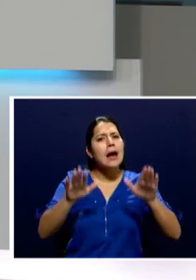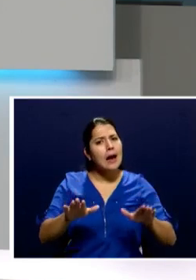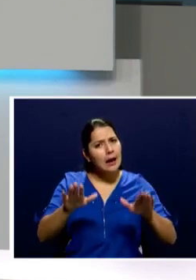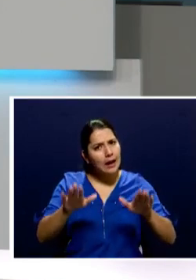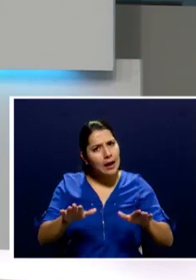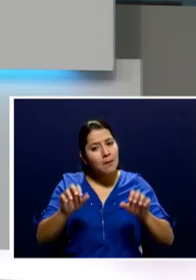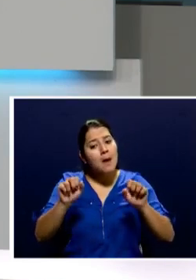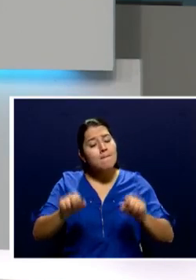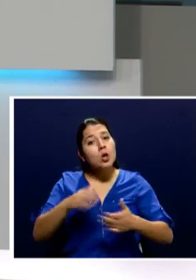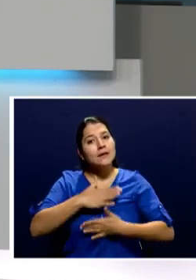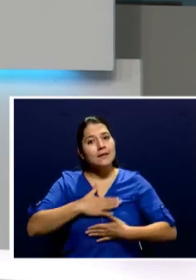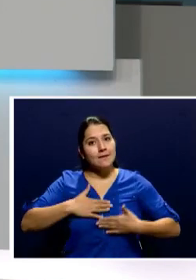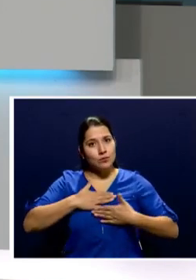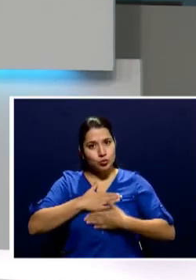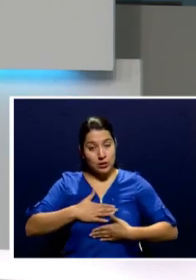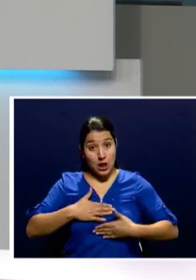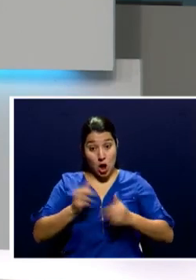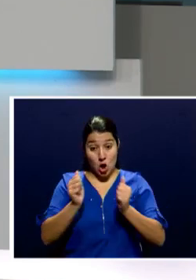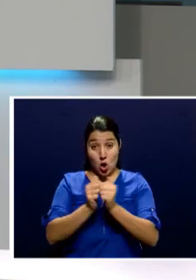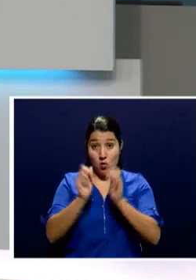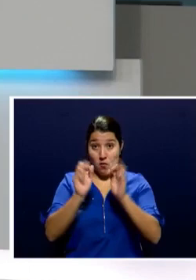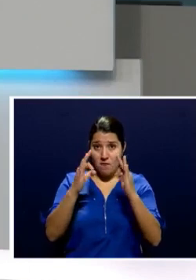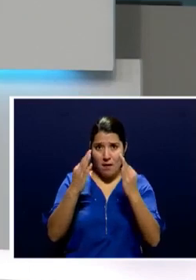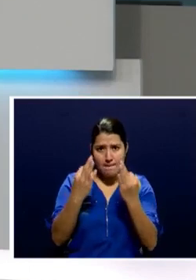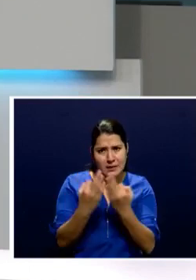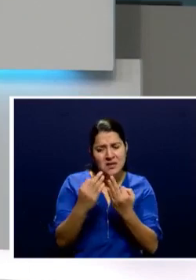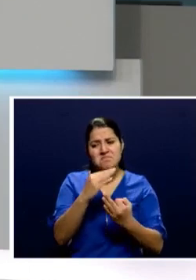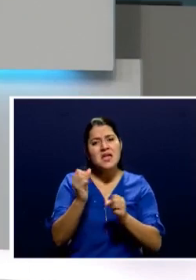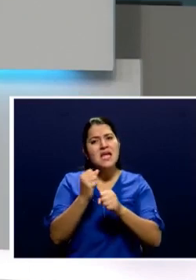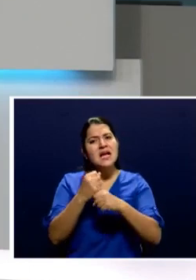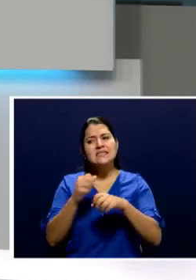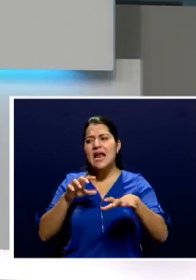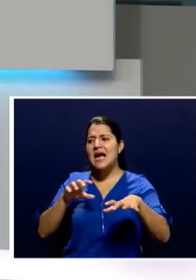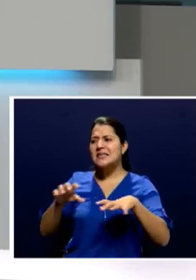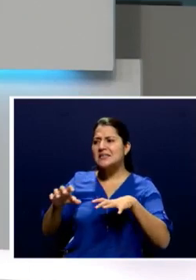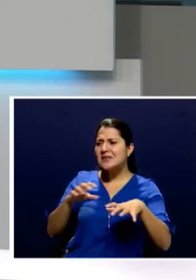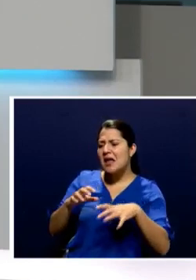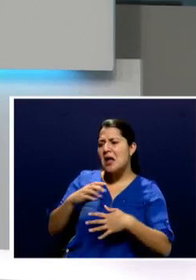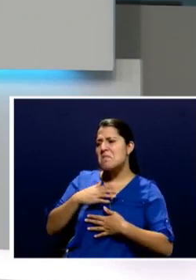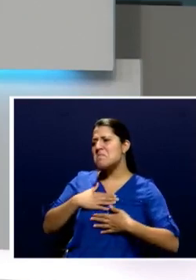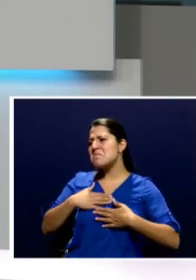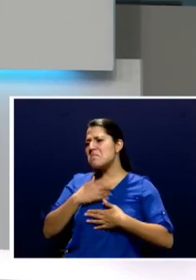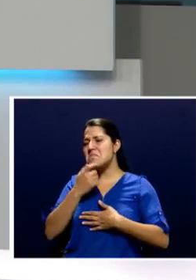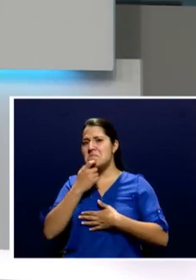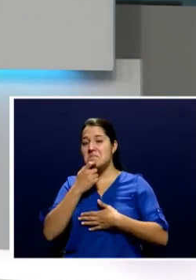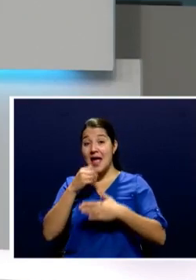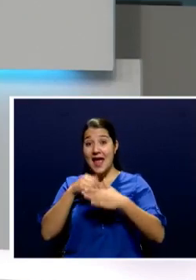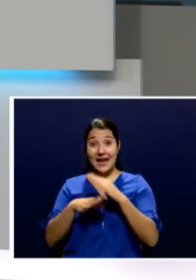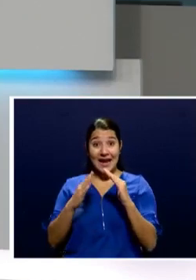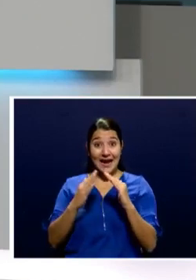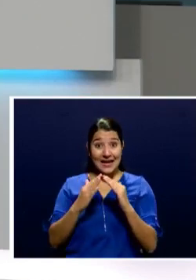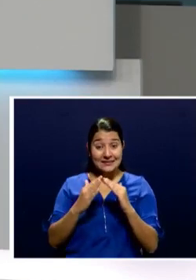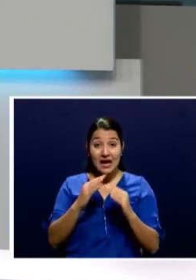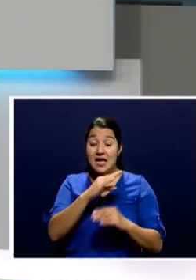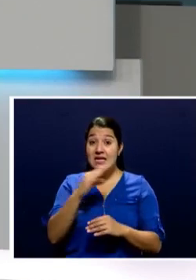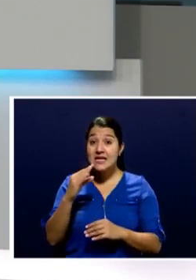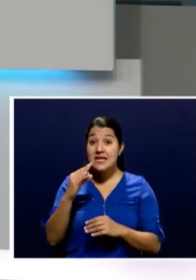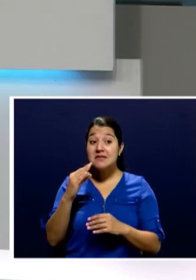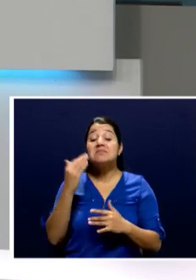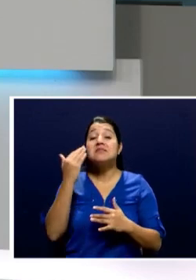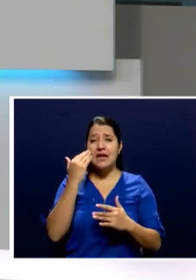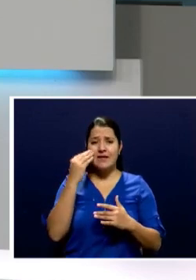con la familia y en actividades divertidas en la casa y tener presente que este mal momento